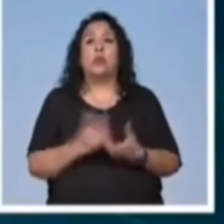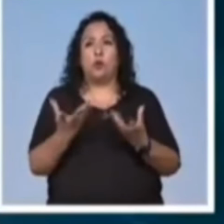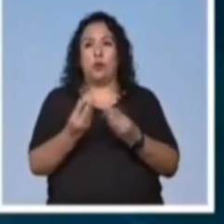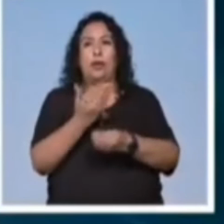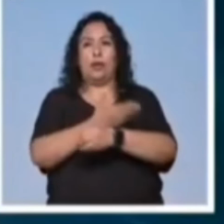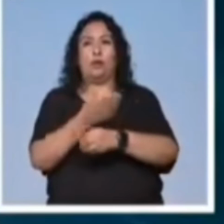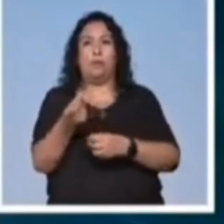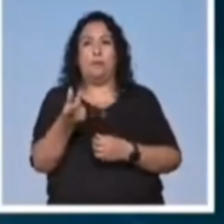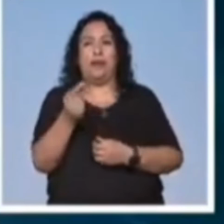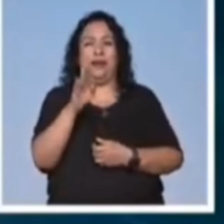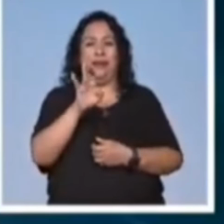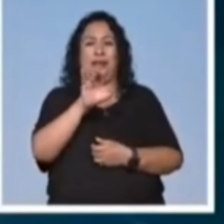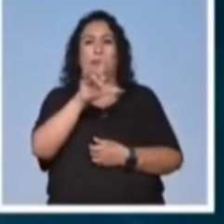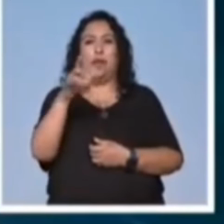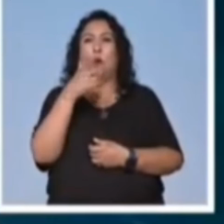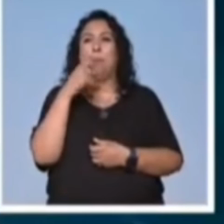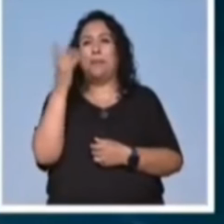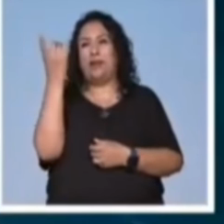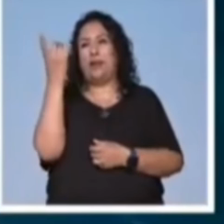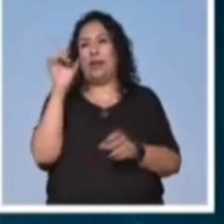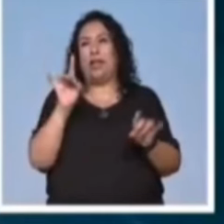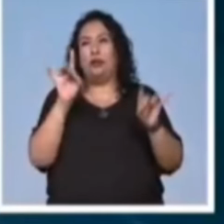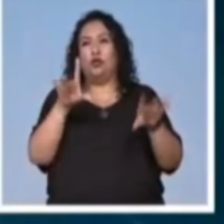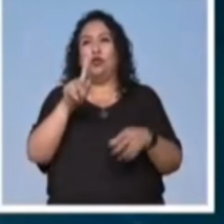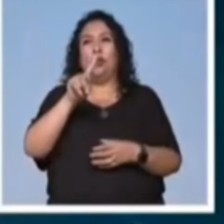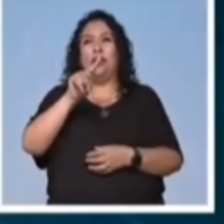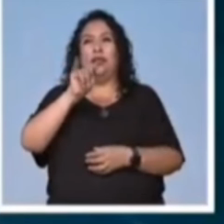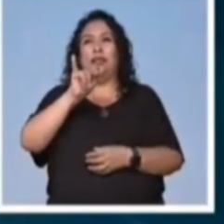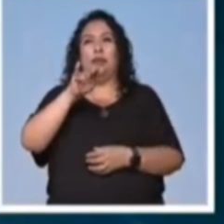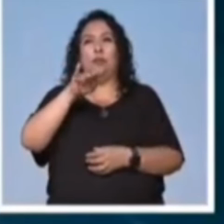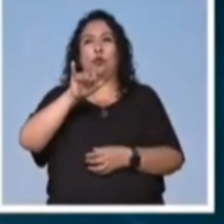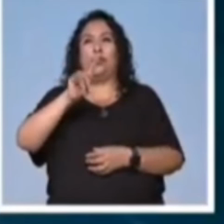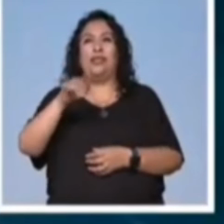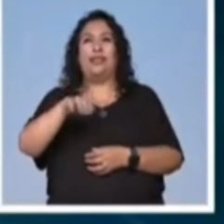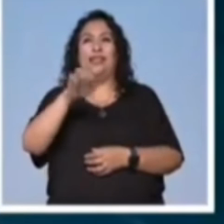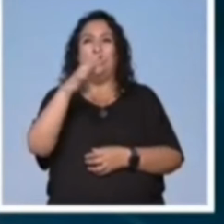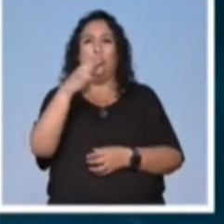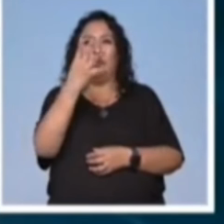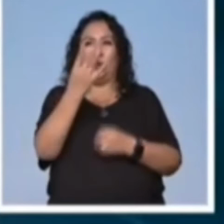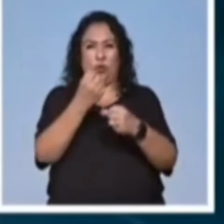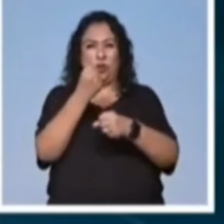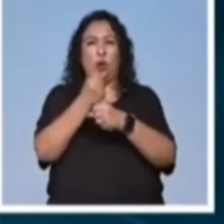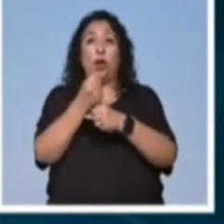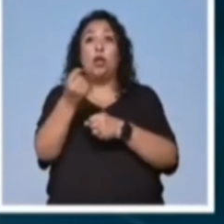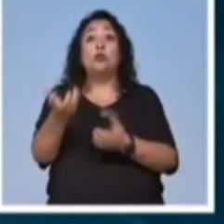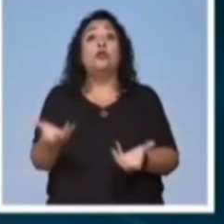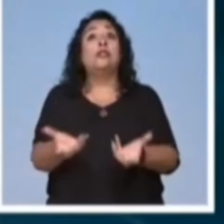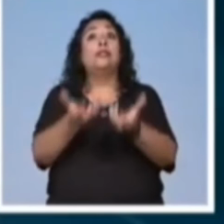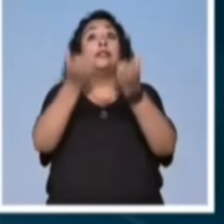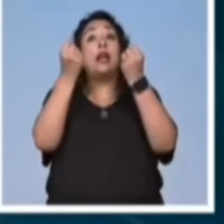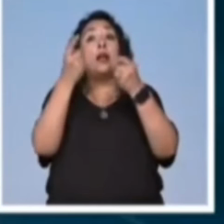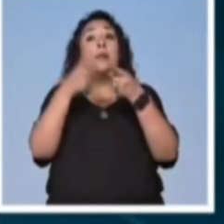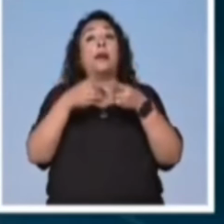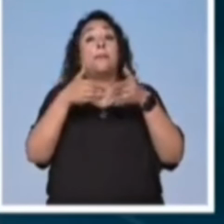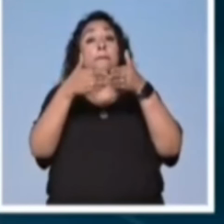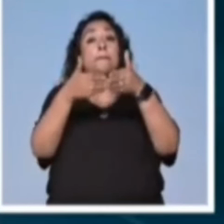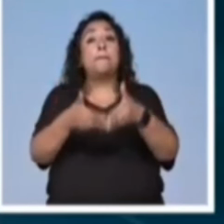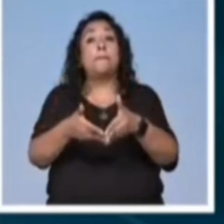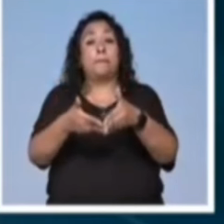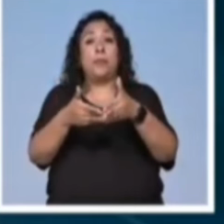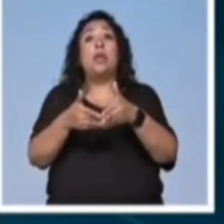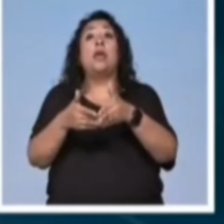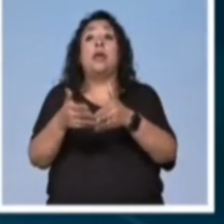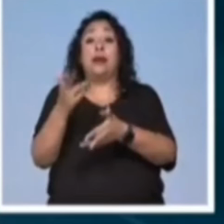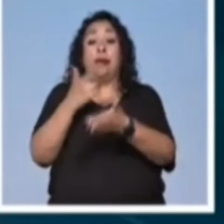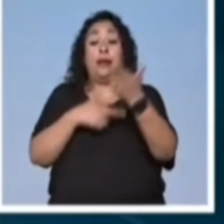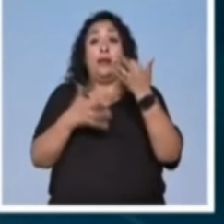Acompañado por su perrita Bella, el australiano Timothy Lindsay Shaddock, de 54 años de edad, fue rescatado por un buque atunero que lo regresó